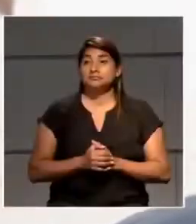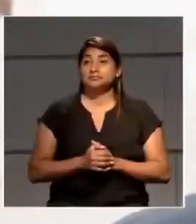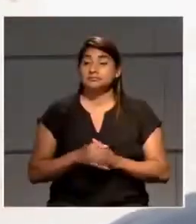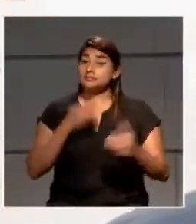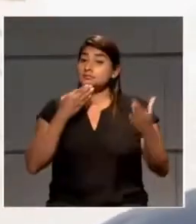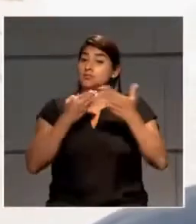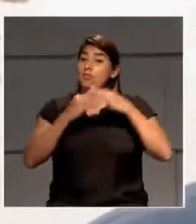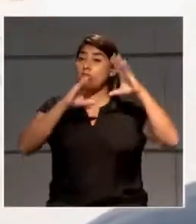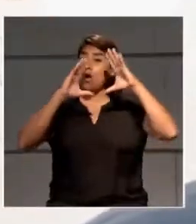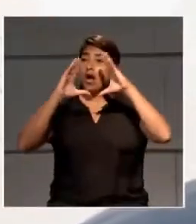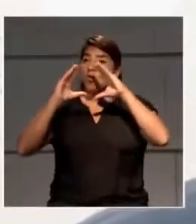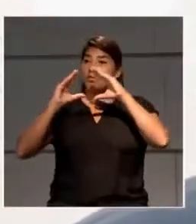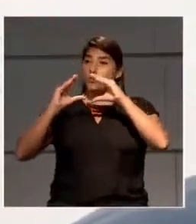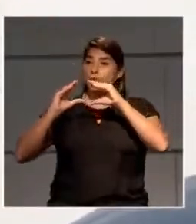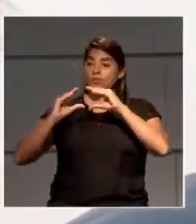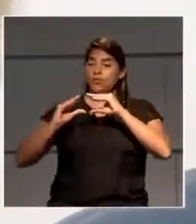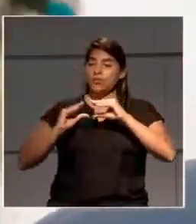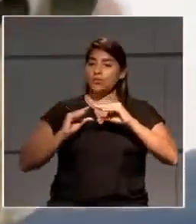¡Buenas noches!